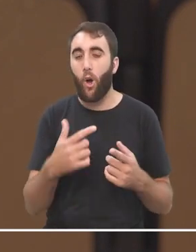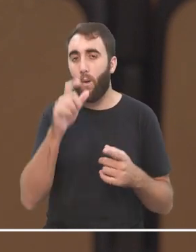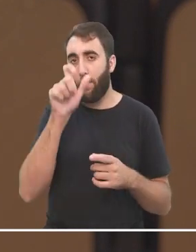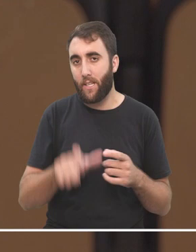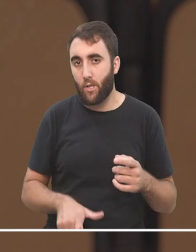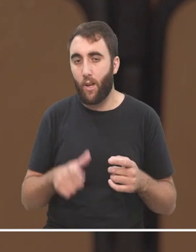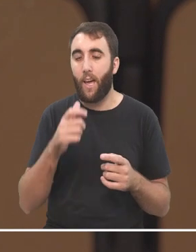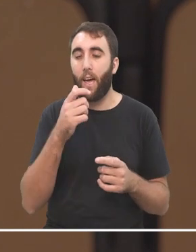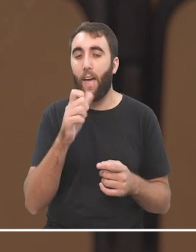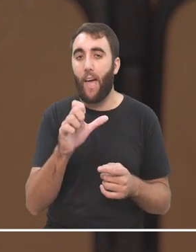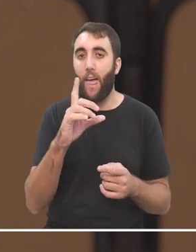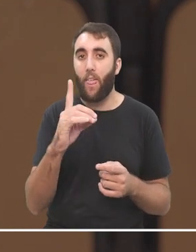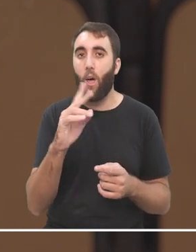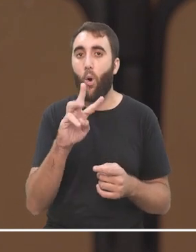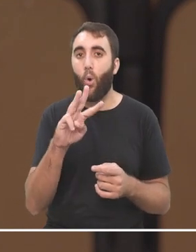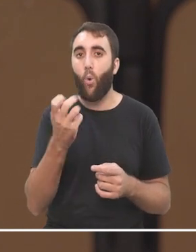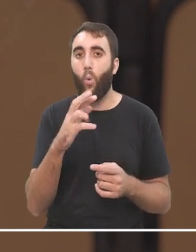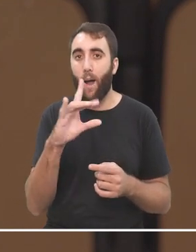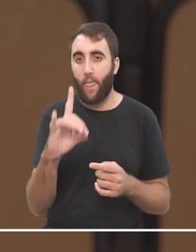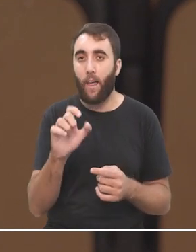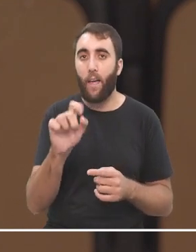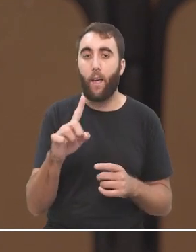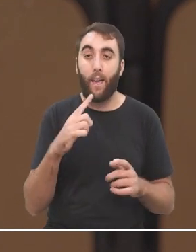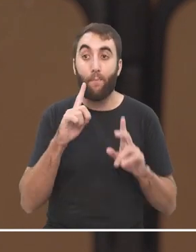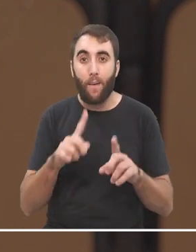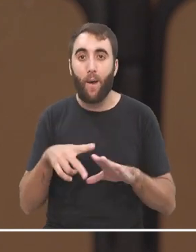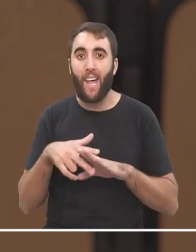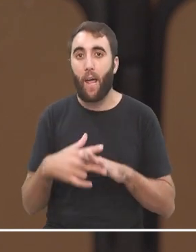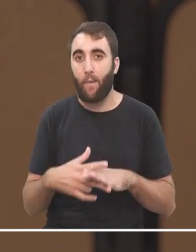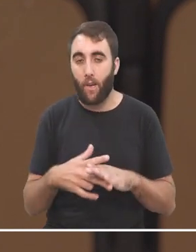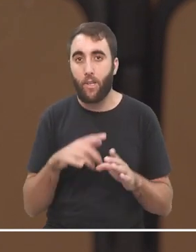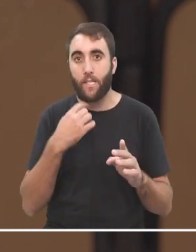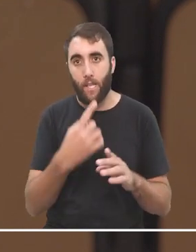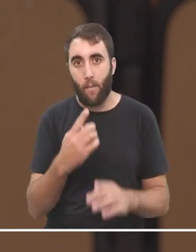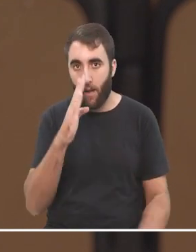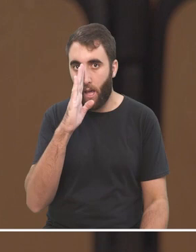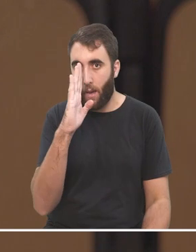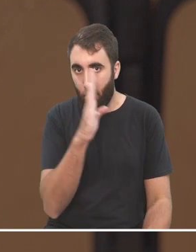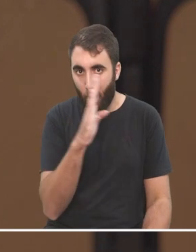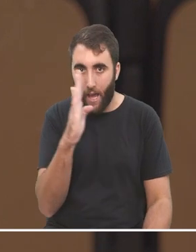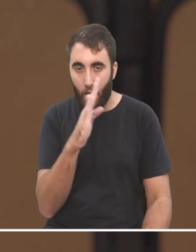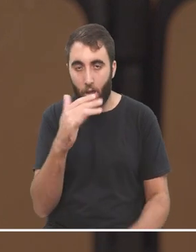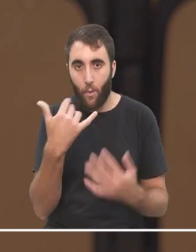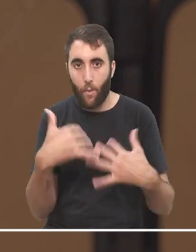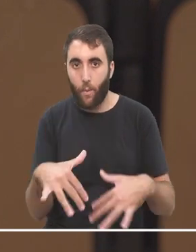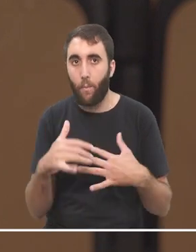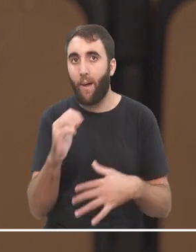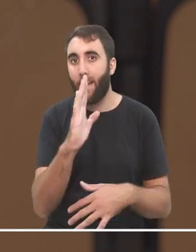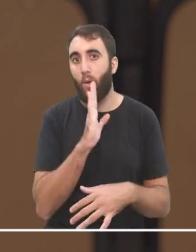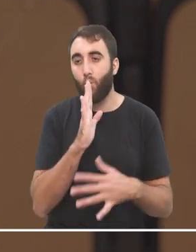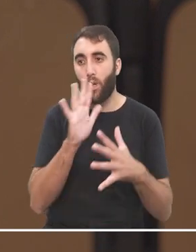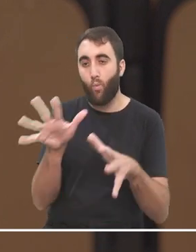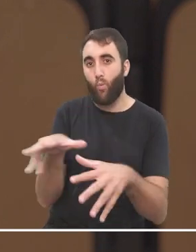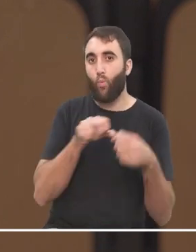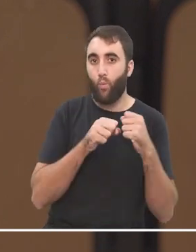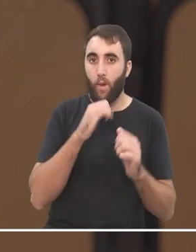Snowden, sabemos que esas mismas herramientas estaban sirviendo para una red de espionaje masivo por parte de los Estados Unidos y